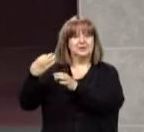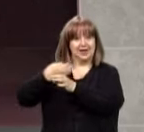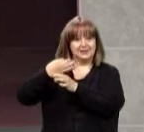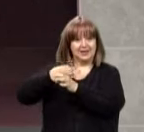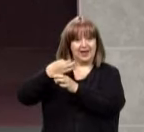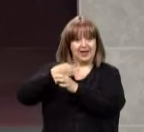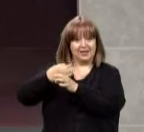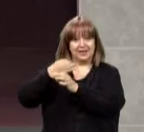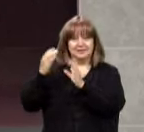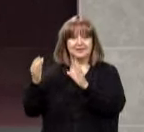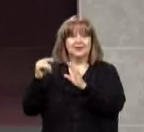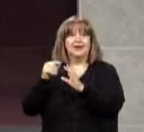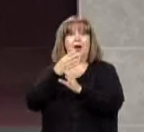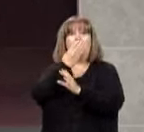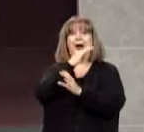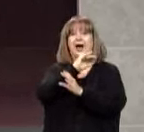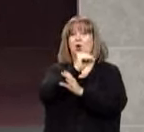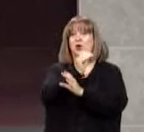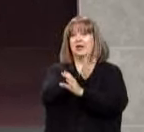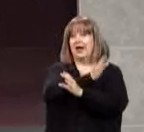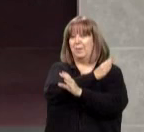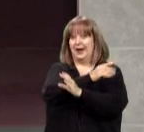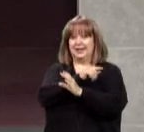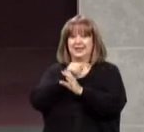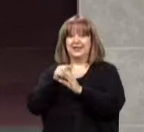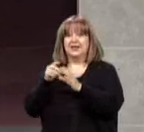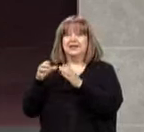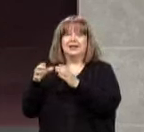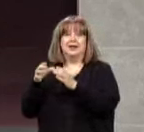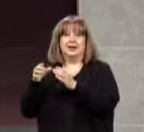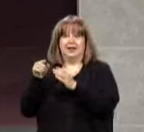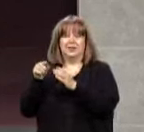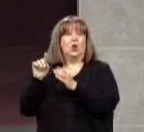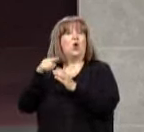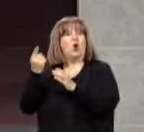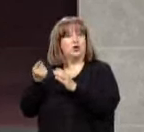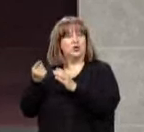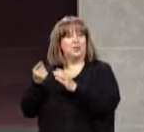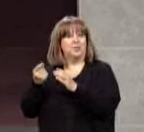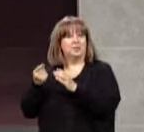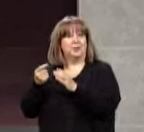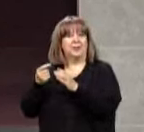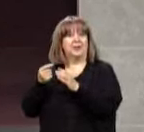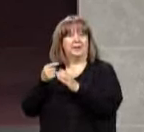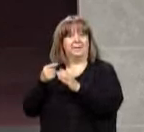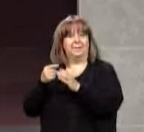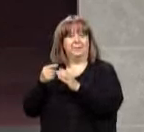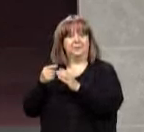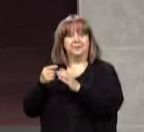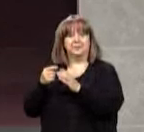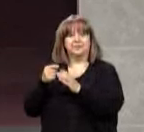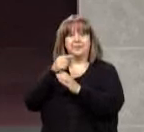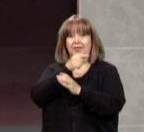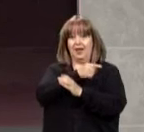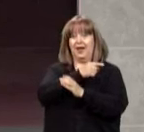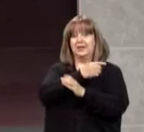no están todas las operaciones en el banco porque Obviamente el banco prefiere que tengas la plata a la vista porque el negocio es que digamos con esa plata también prestan y por el